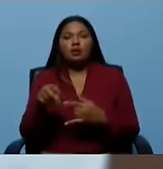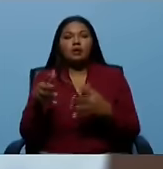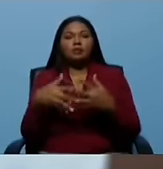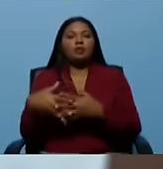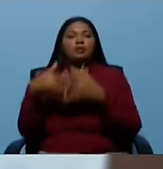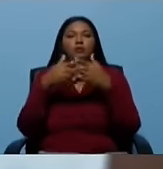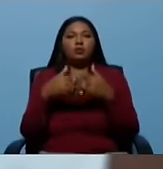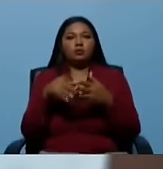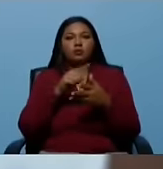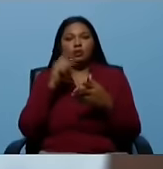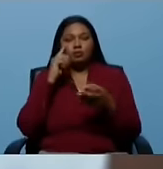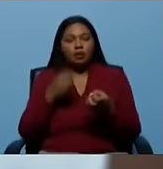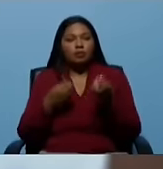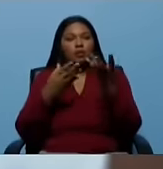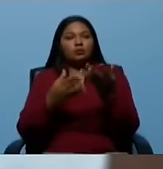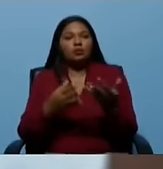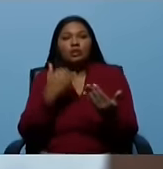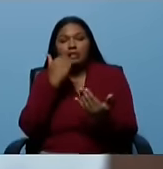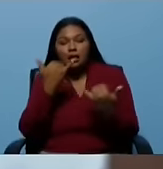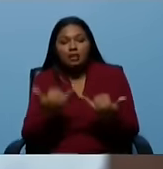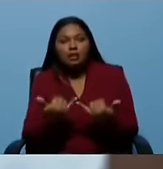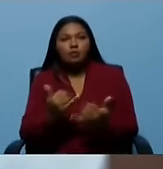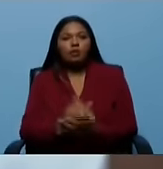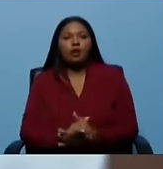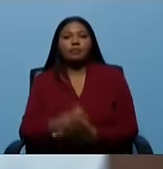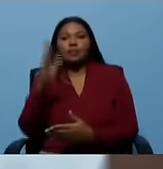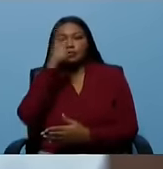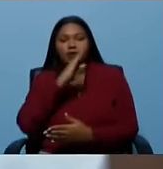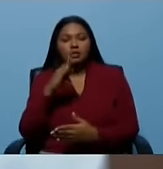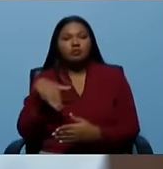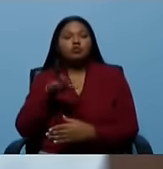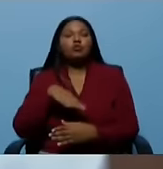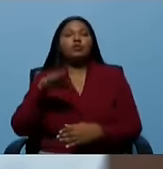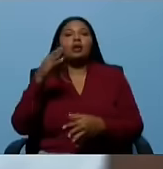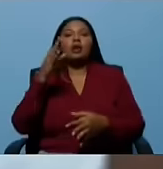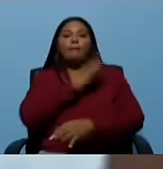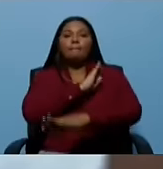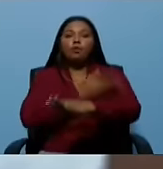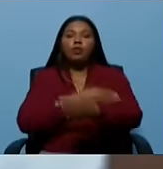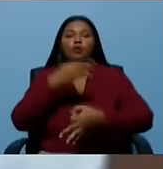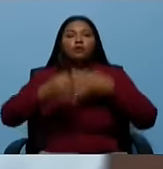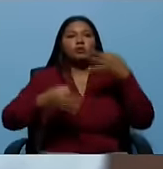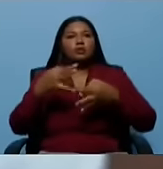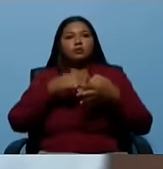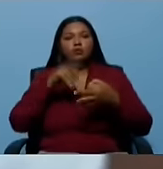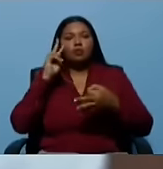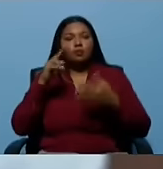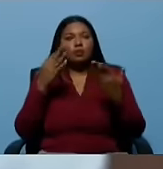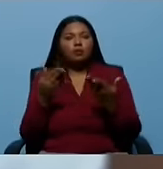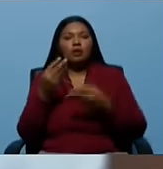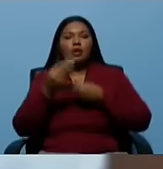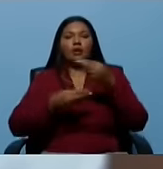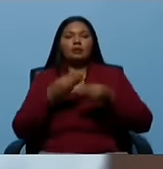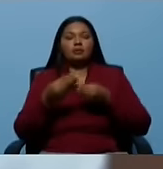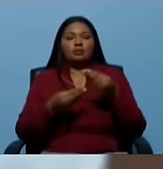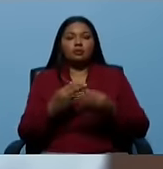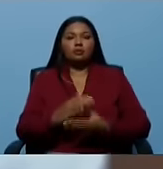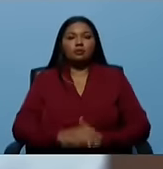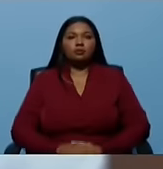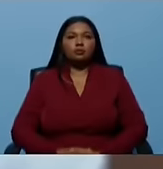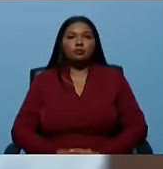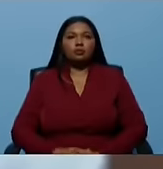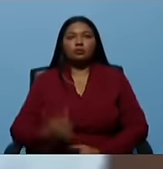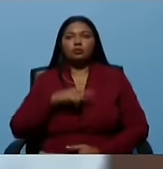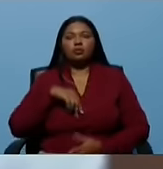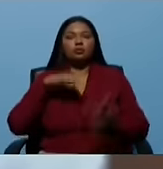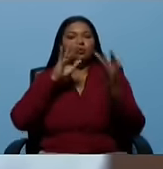otra de las expresiones ha sido recientemente en el caso de Brasil donde el poder judicial autónomo de Brasil tomó una decisión sobre eh la re social